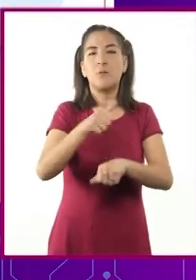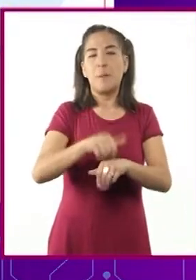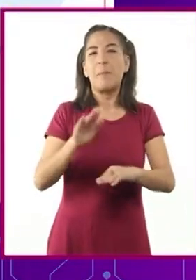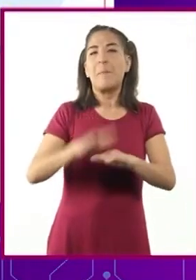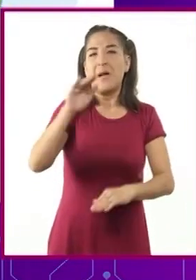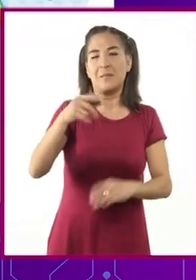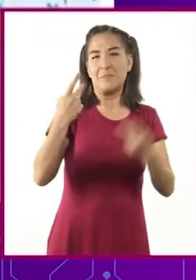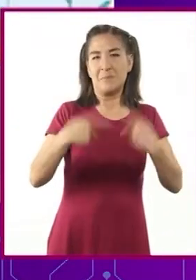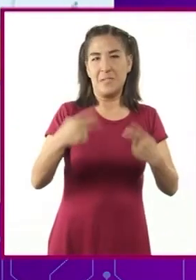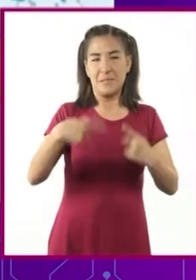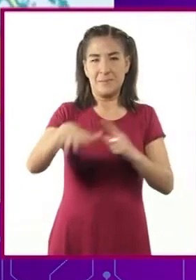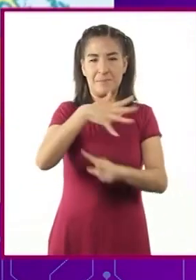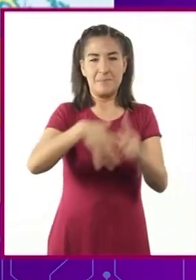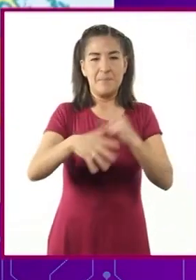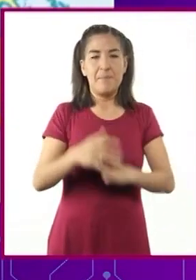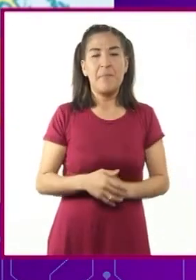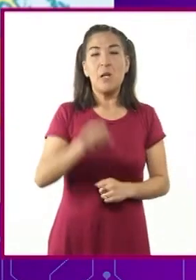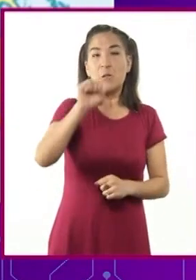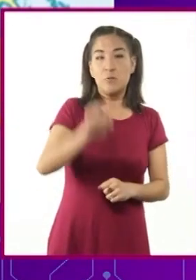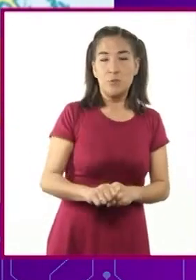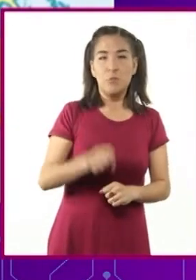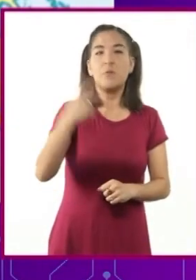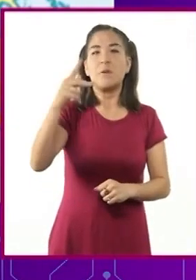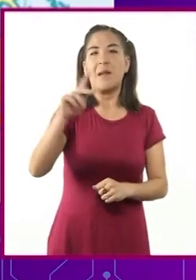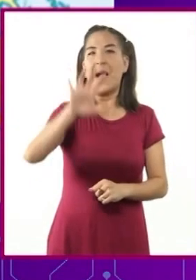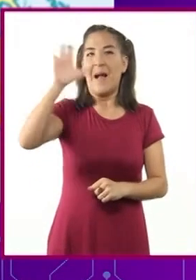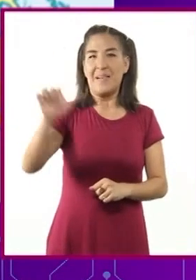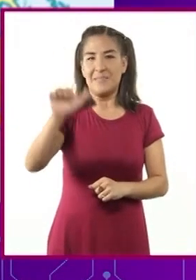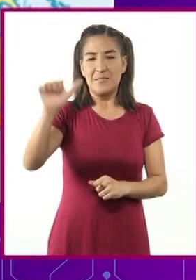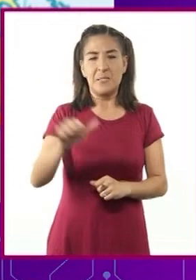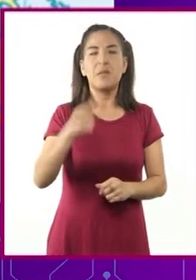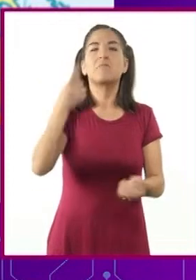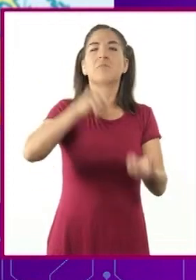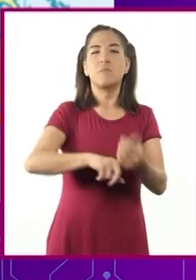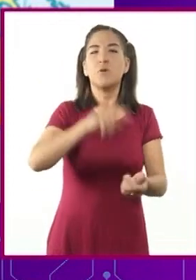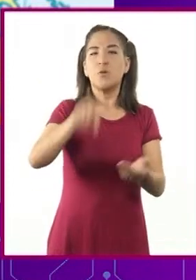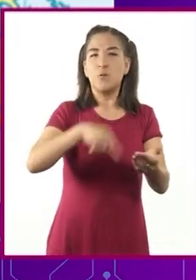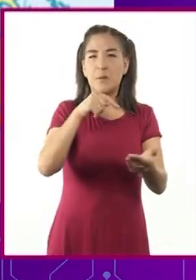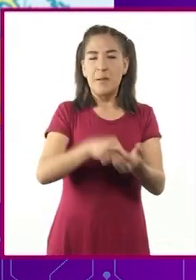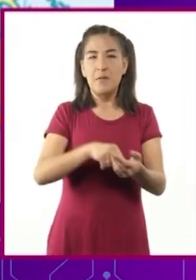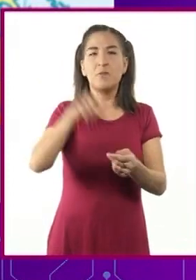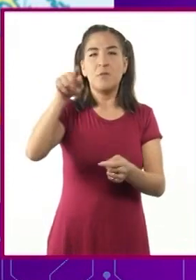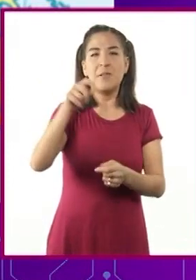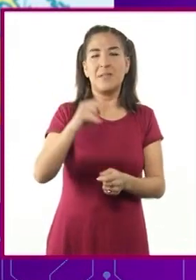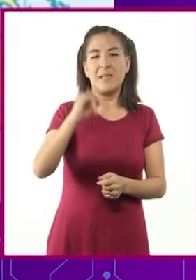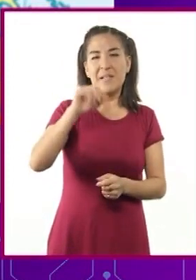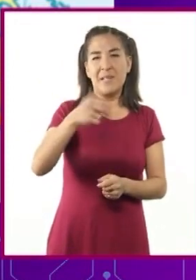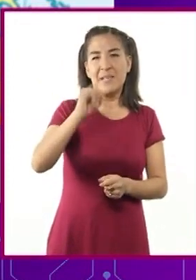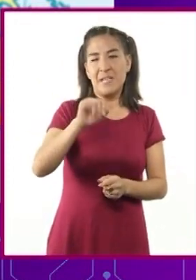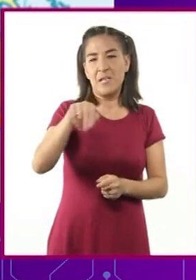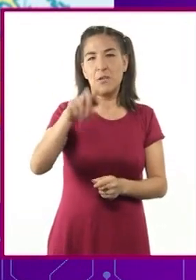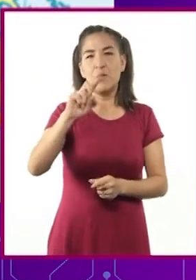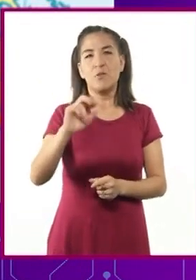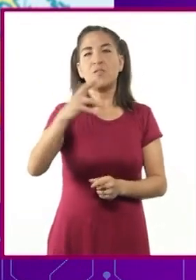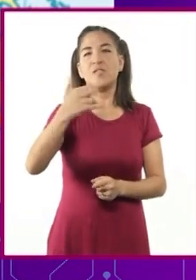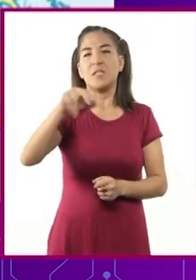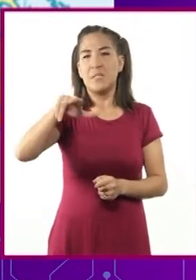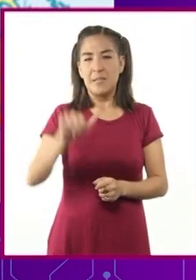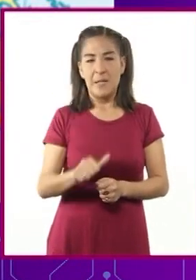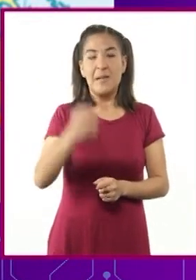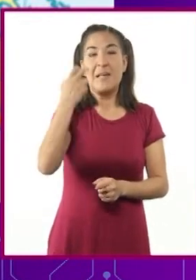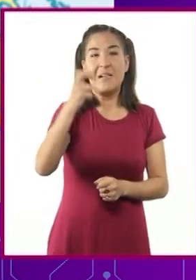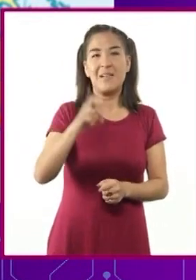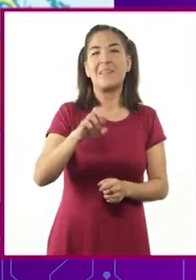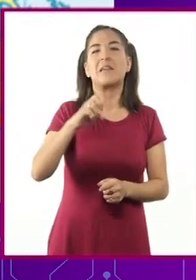población. Sur y sureste de Asia, integrado por países de las penínsulas de Indochina e Indostán. Este de